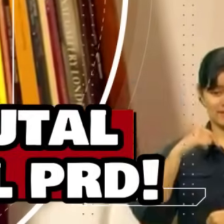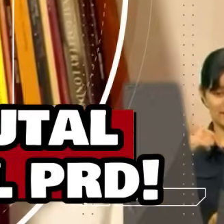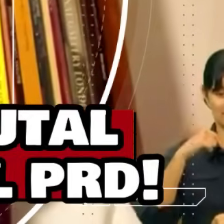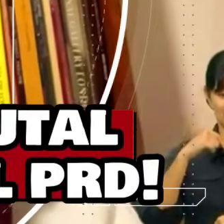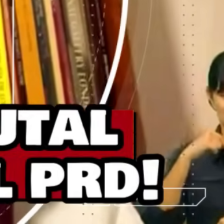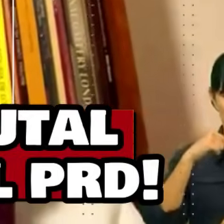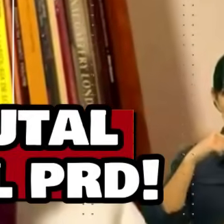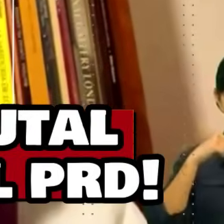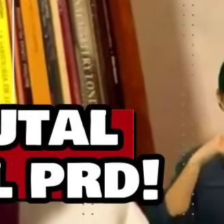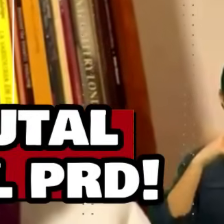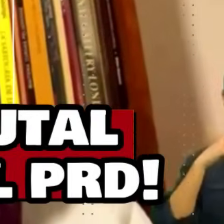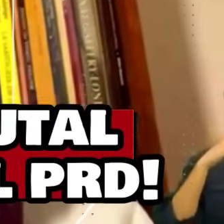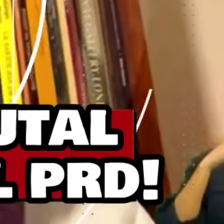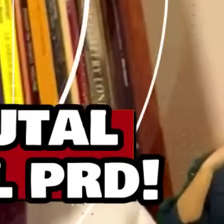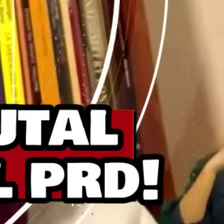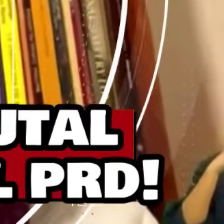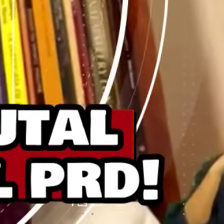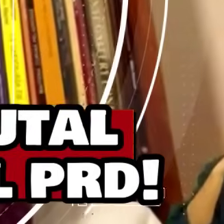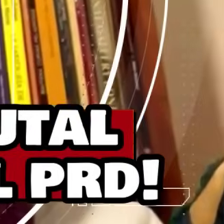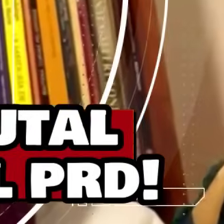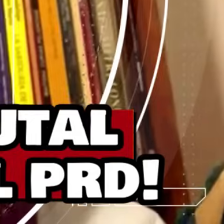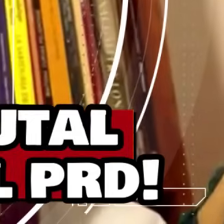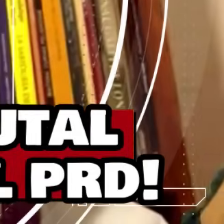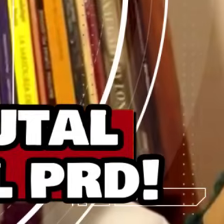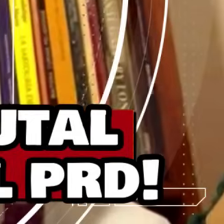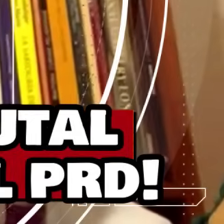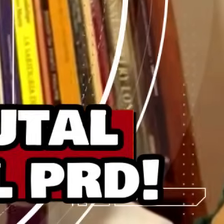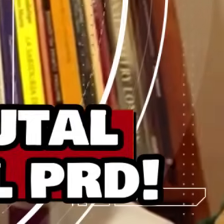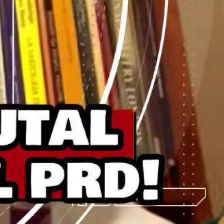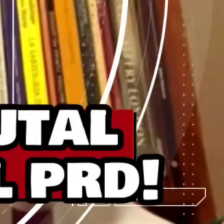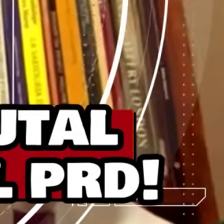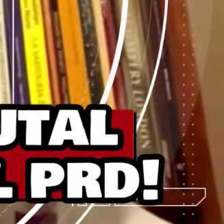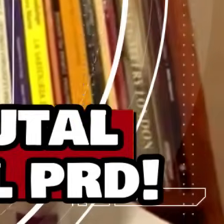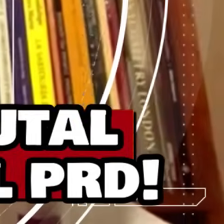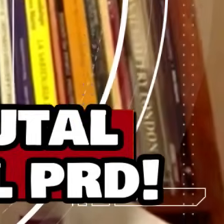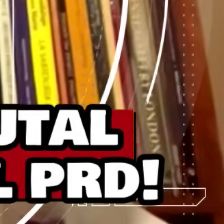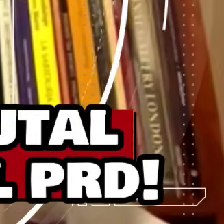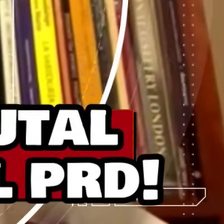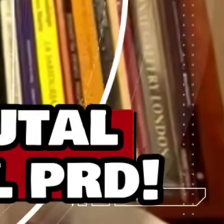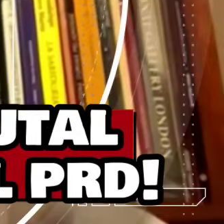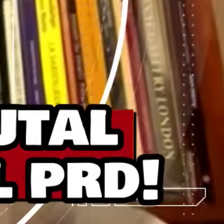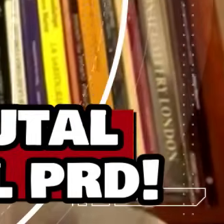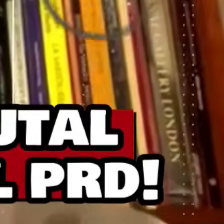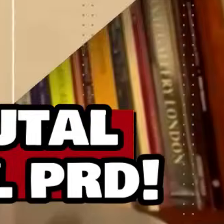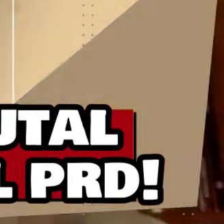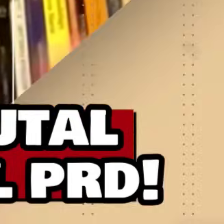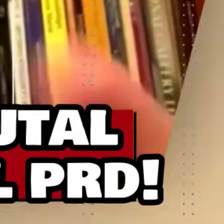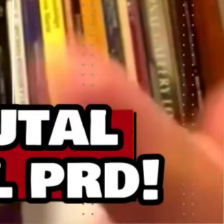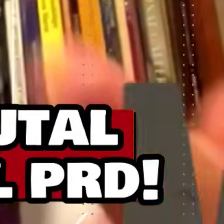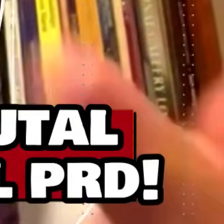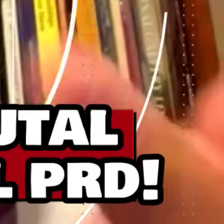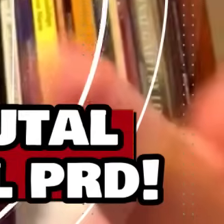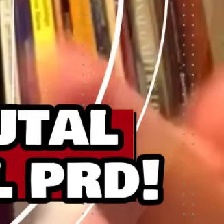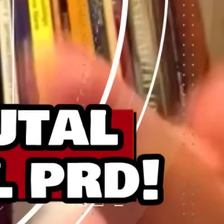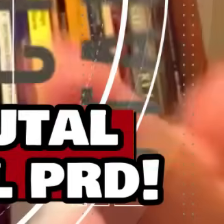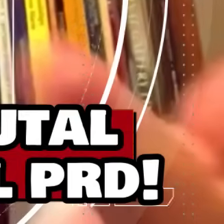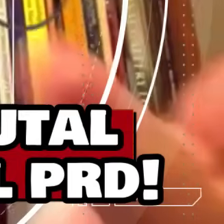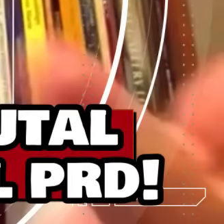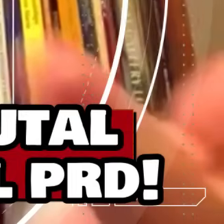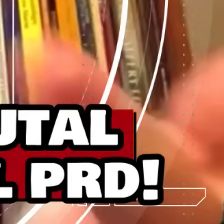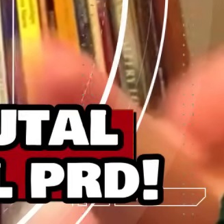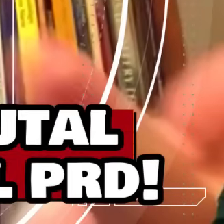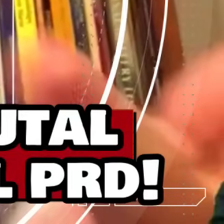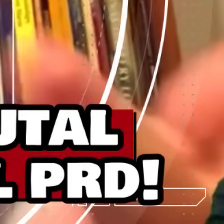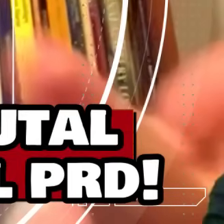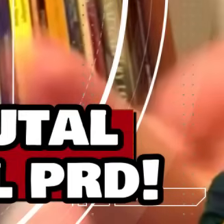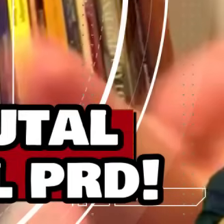vulnerabilidad absoluta. Estaban apoyando a sus opresores, a sus represores, a sus asesinos, a quienes les hicieron fraude electoral y